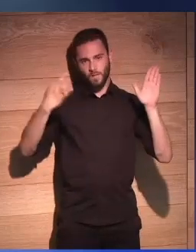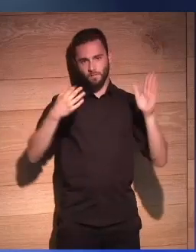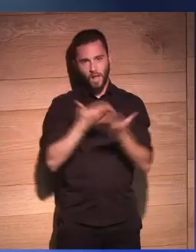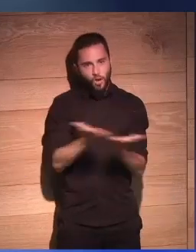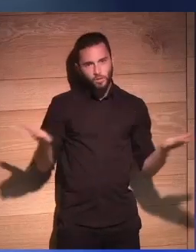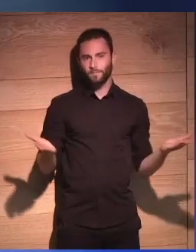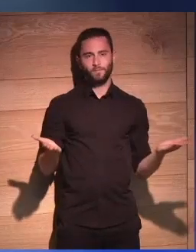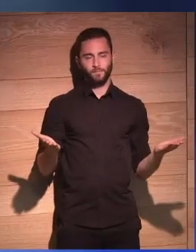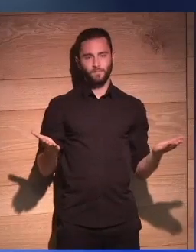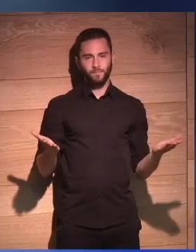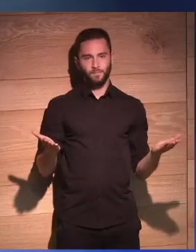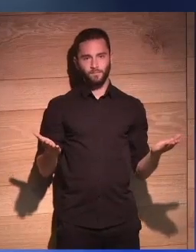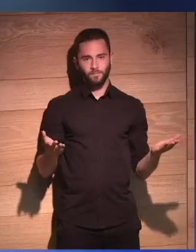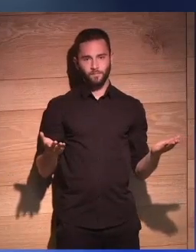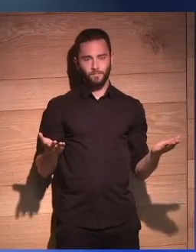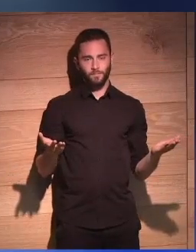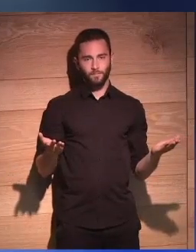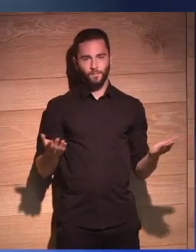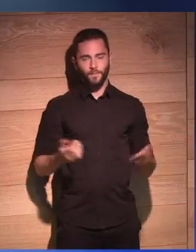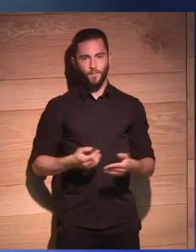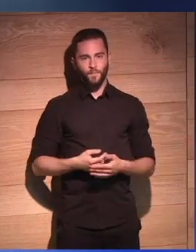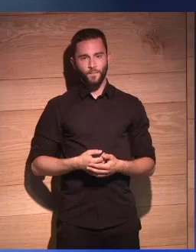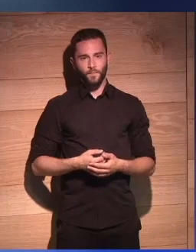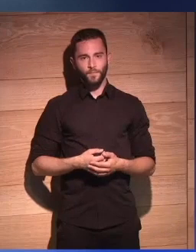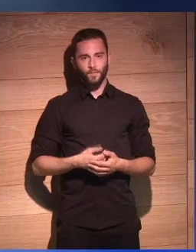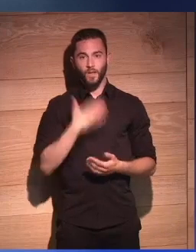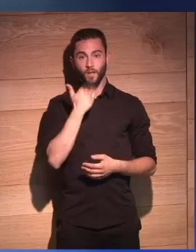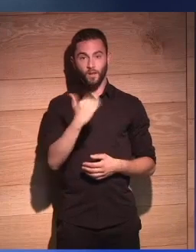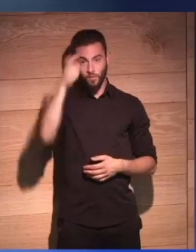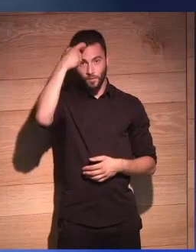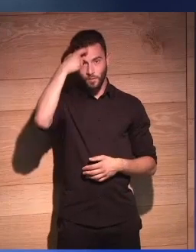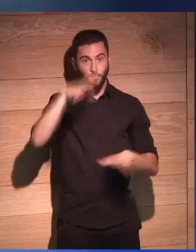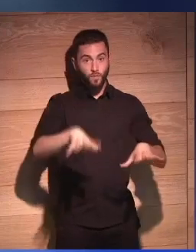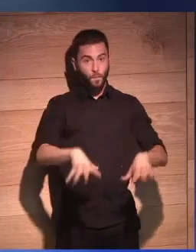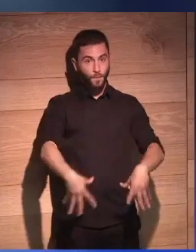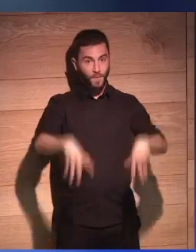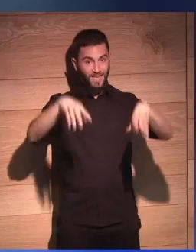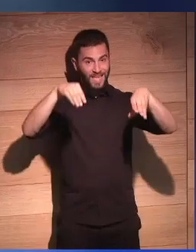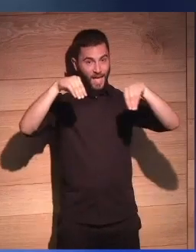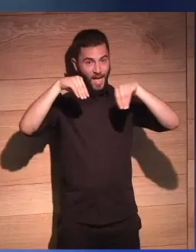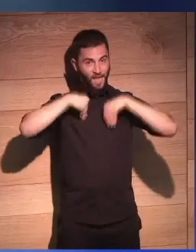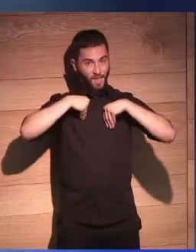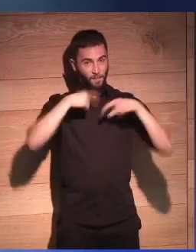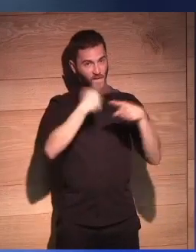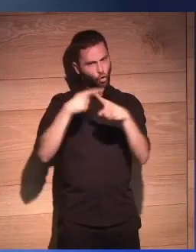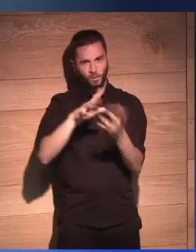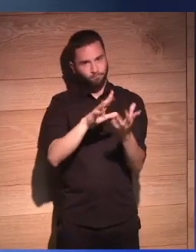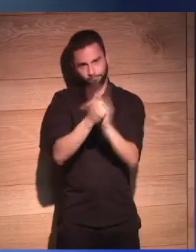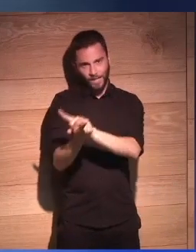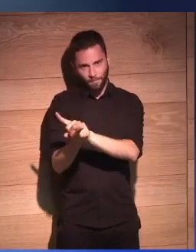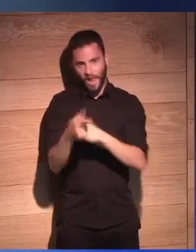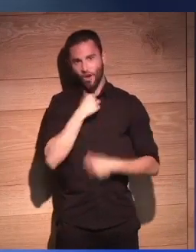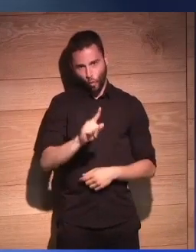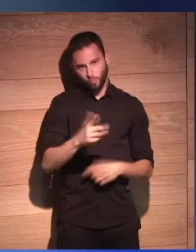demás y aceptar que, en términos de envejecimiento, hay cosas que van a cambiar y no nos van